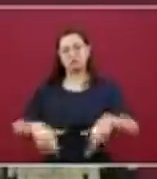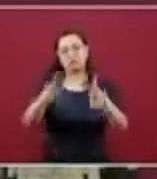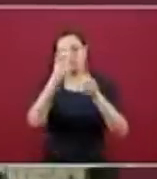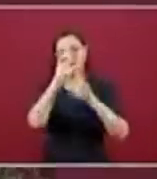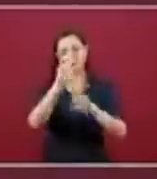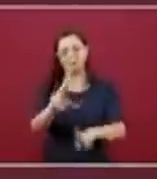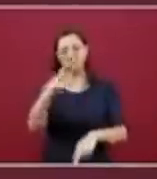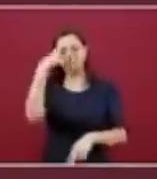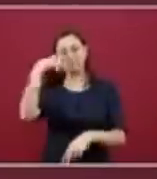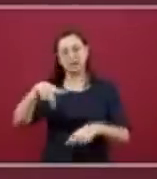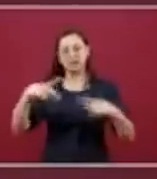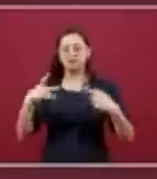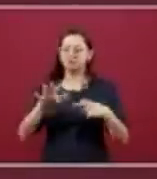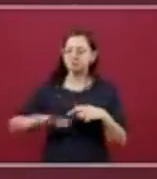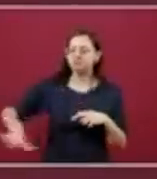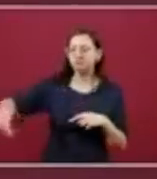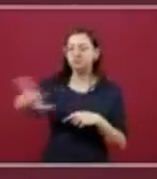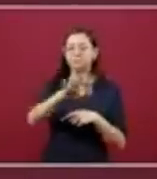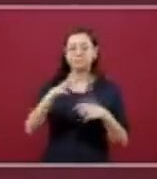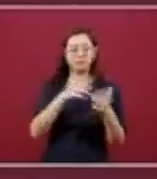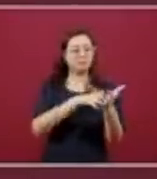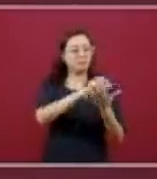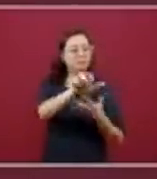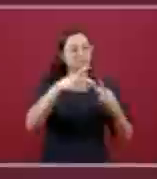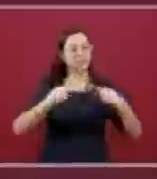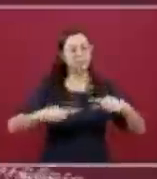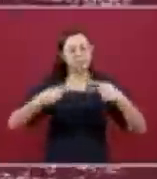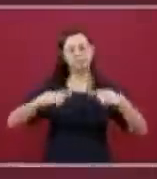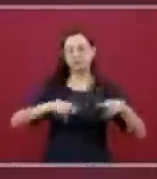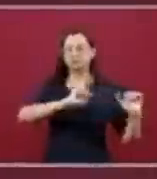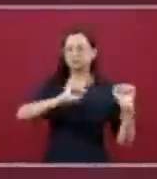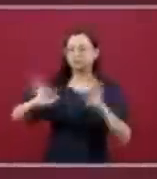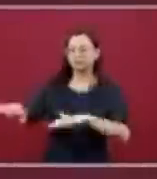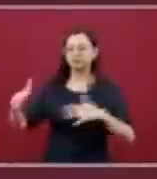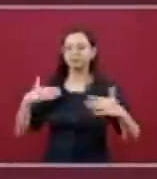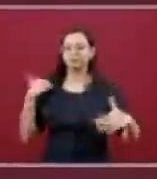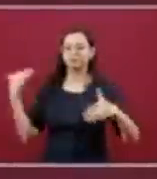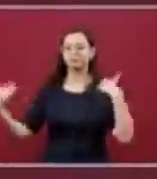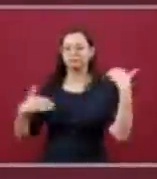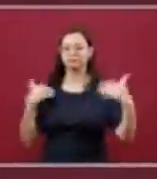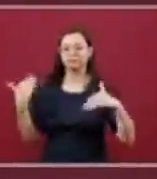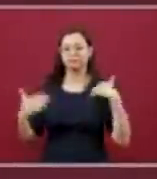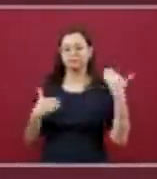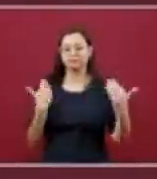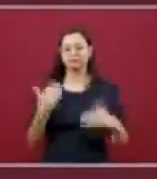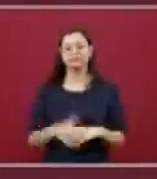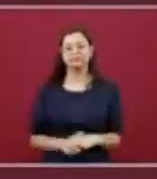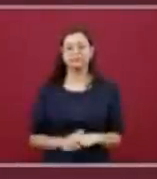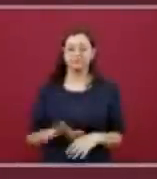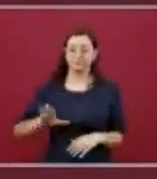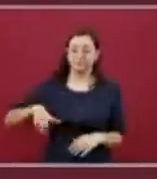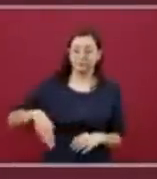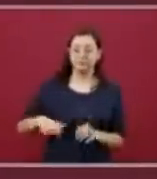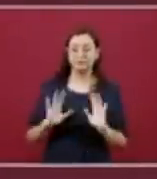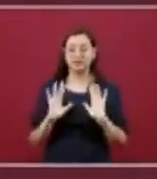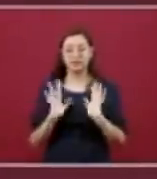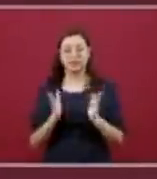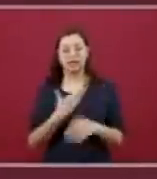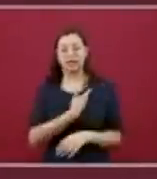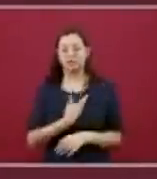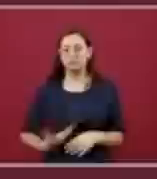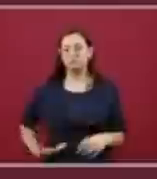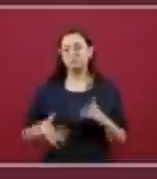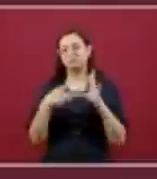miles de mexicanos. En este caso, ya el señor presidente acaba de señalar los